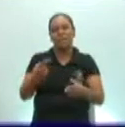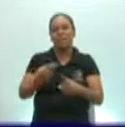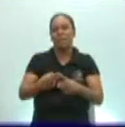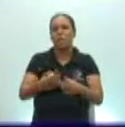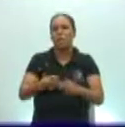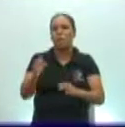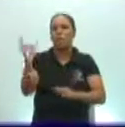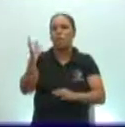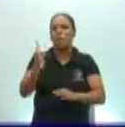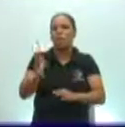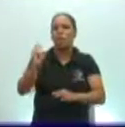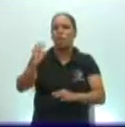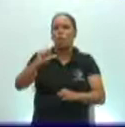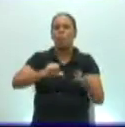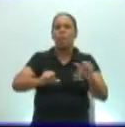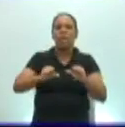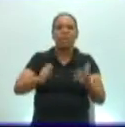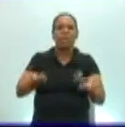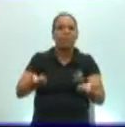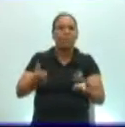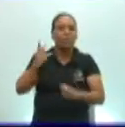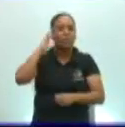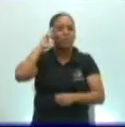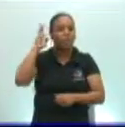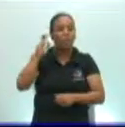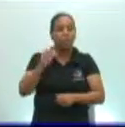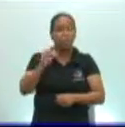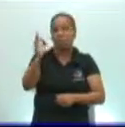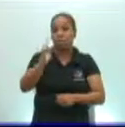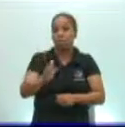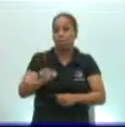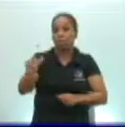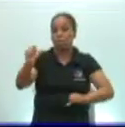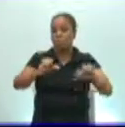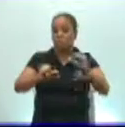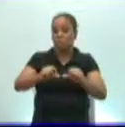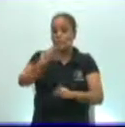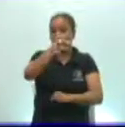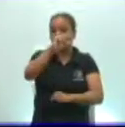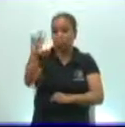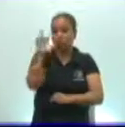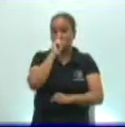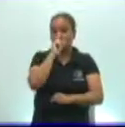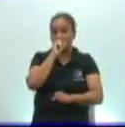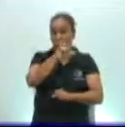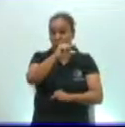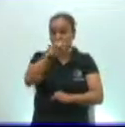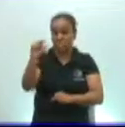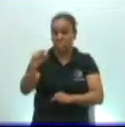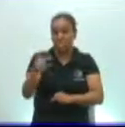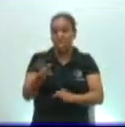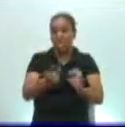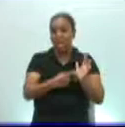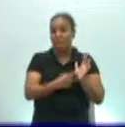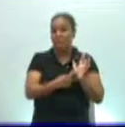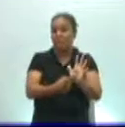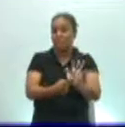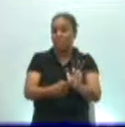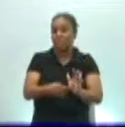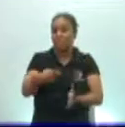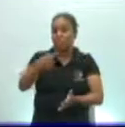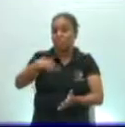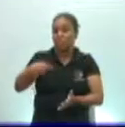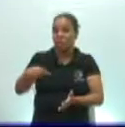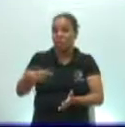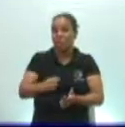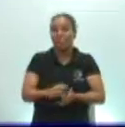química? Recuerden que una fórmula química es la representación escrita y